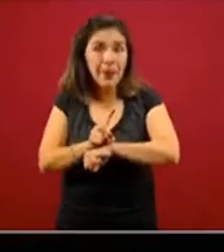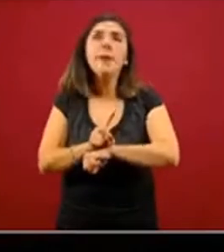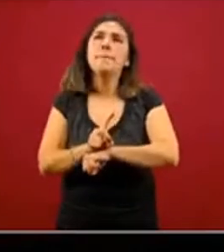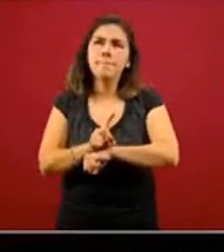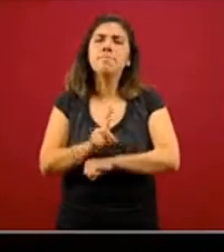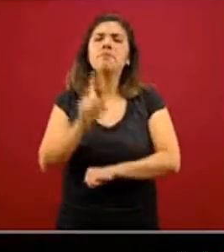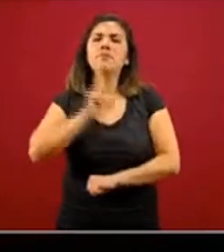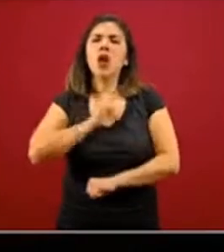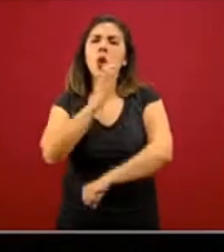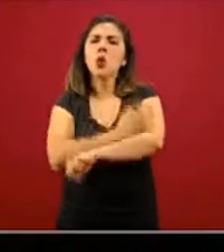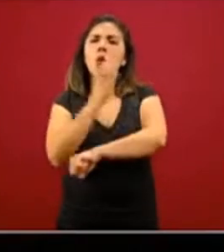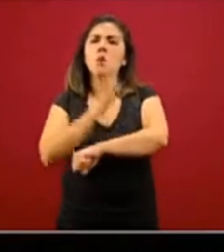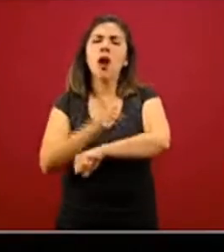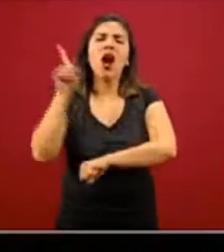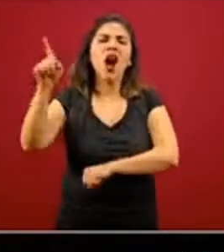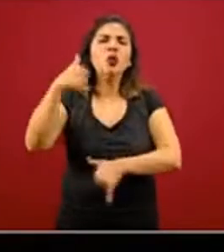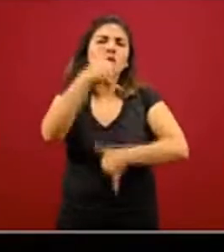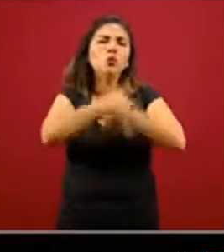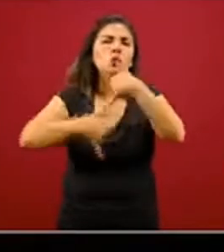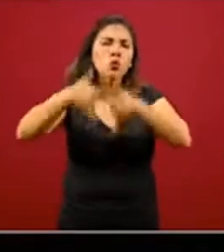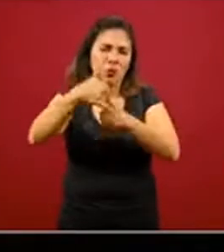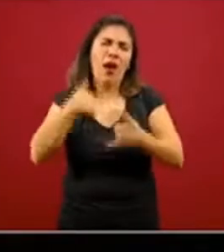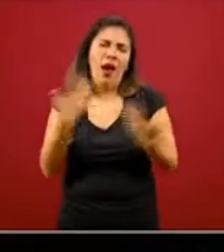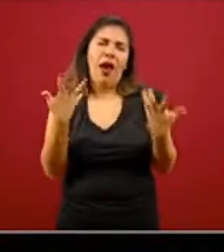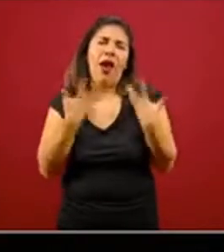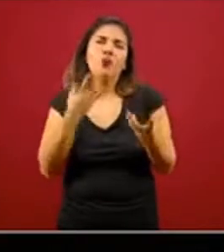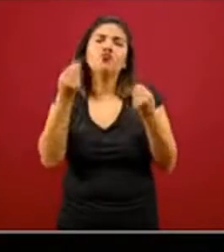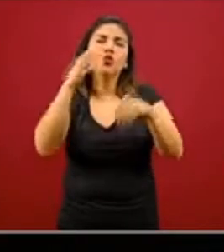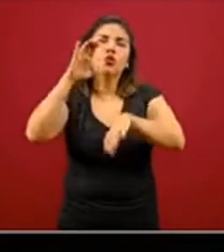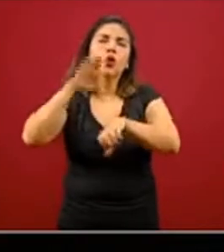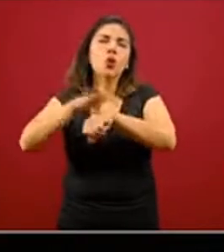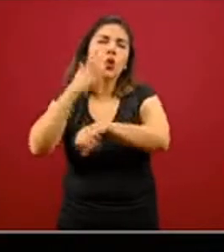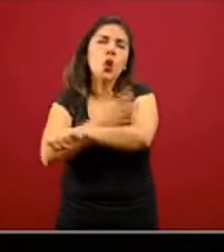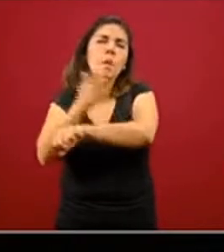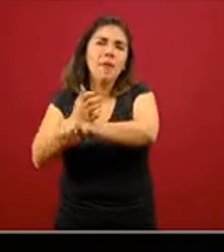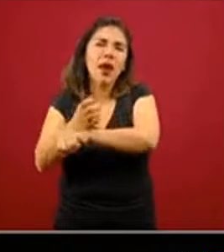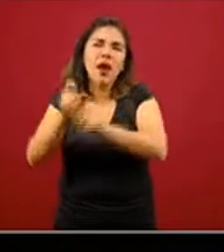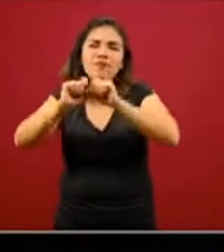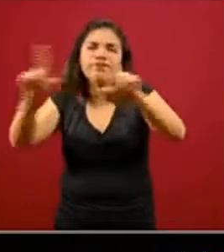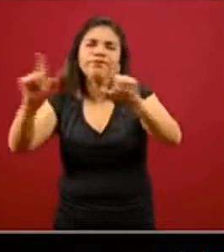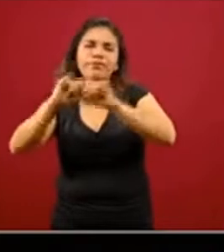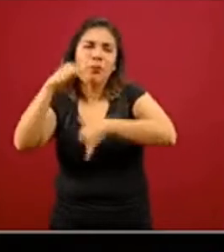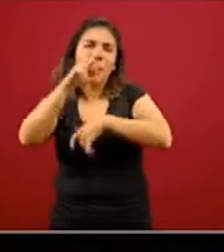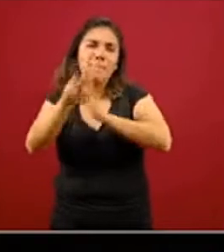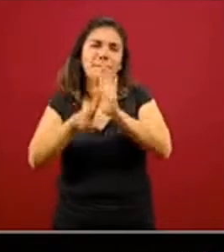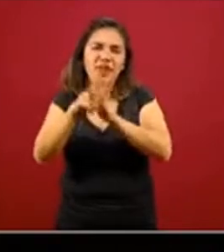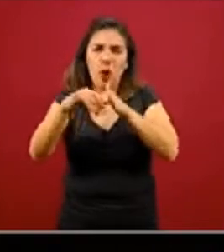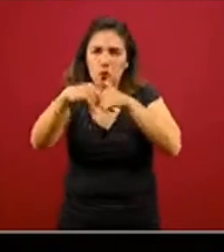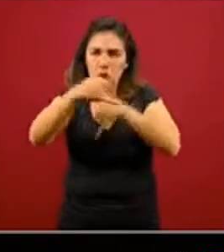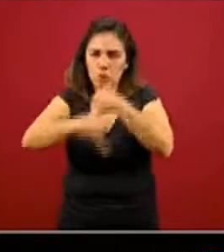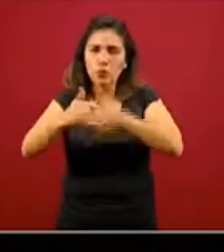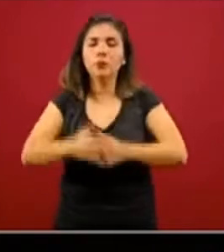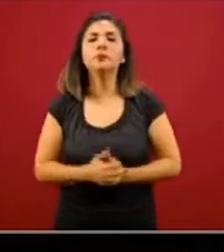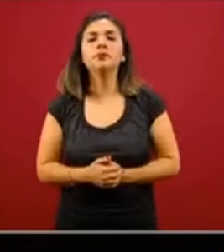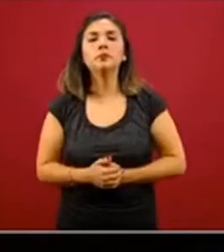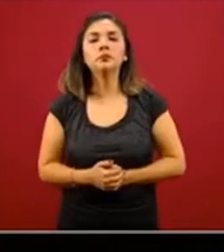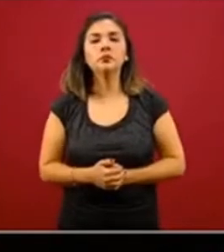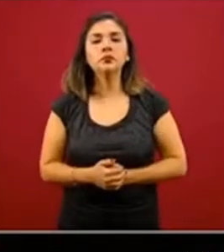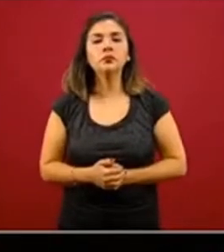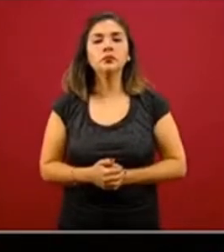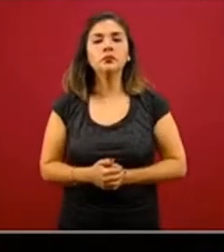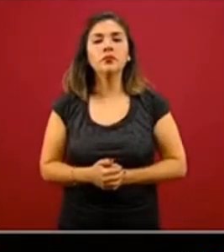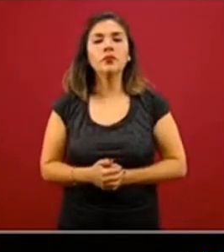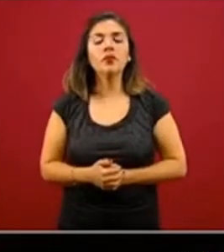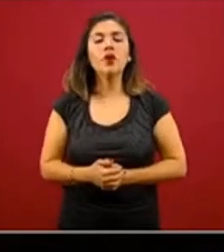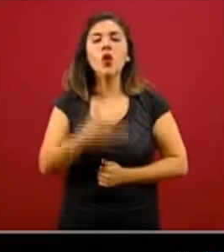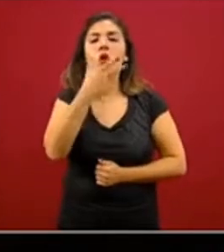nuestro compañero youtuber, bueno, tengo muchos compañeros youtubers, antes que nada, Alviruela, salió